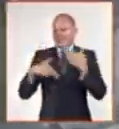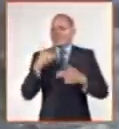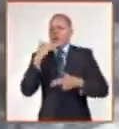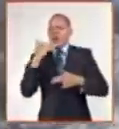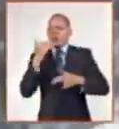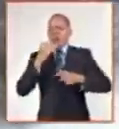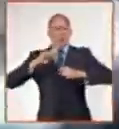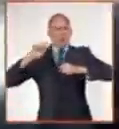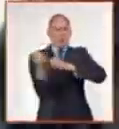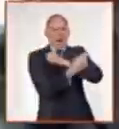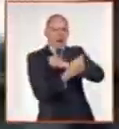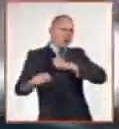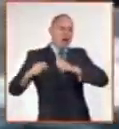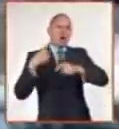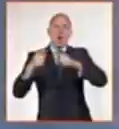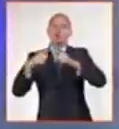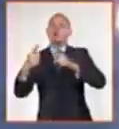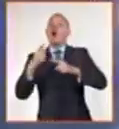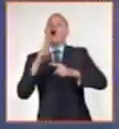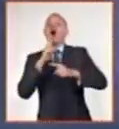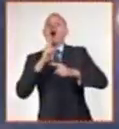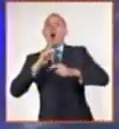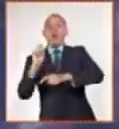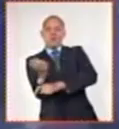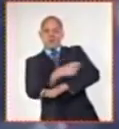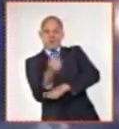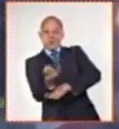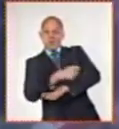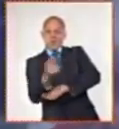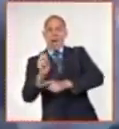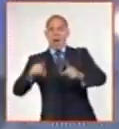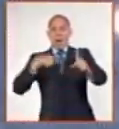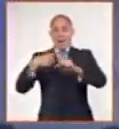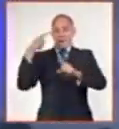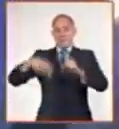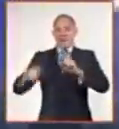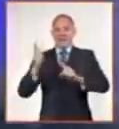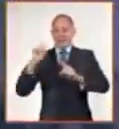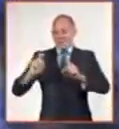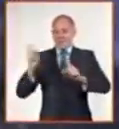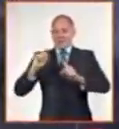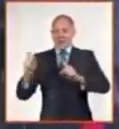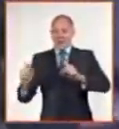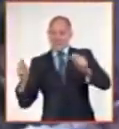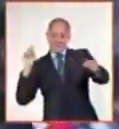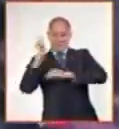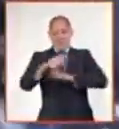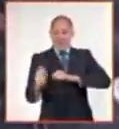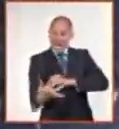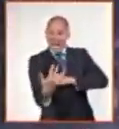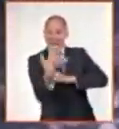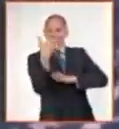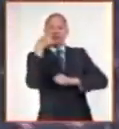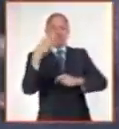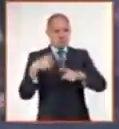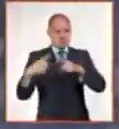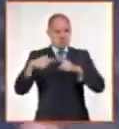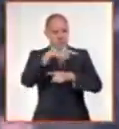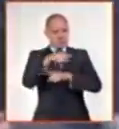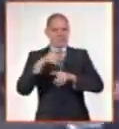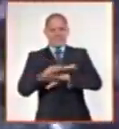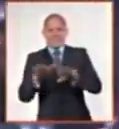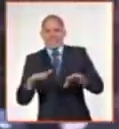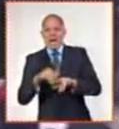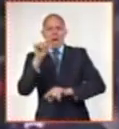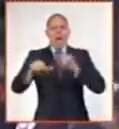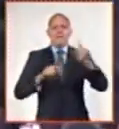y cañones de agua para dispersar a miles de simpatizantes de la también presidenta del Senado argentina, quienes sostienen una